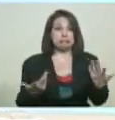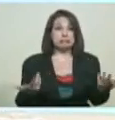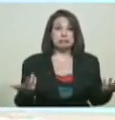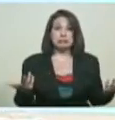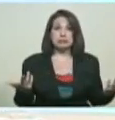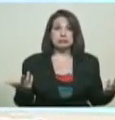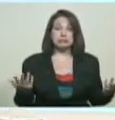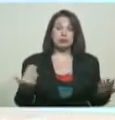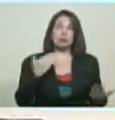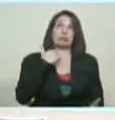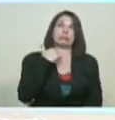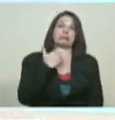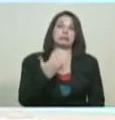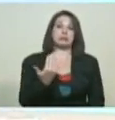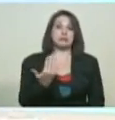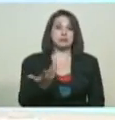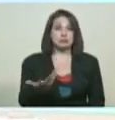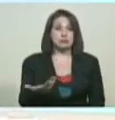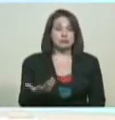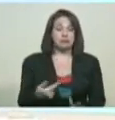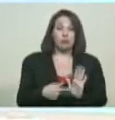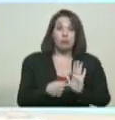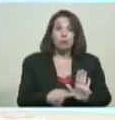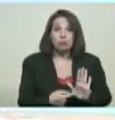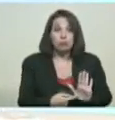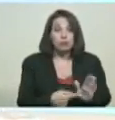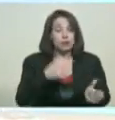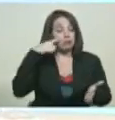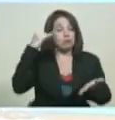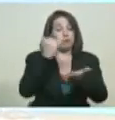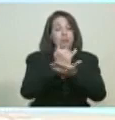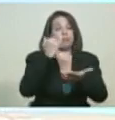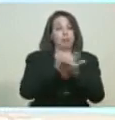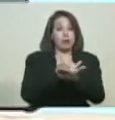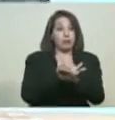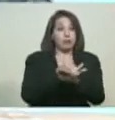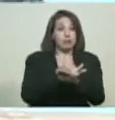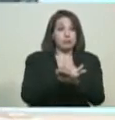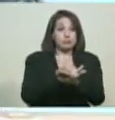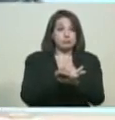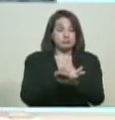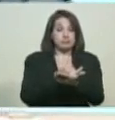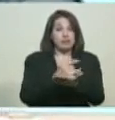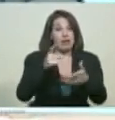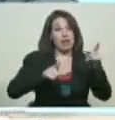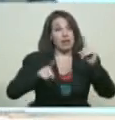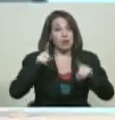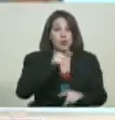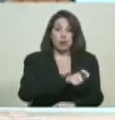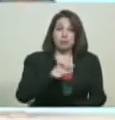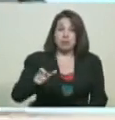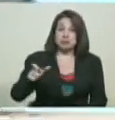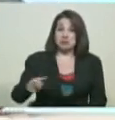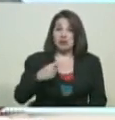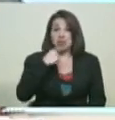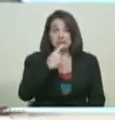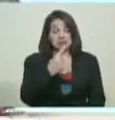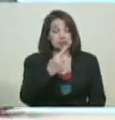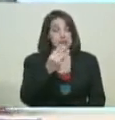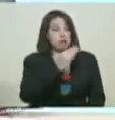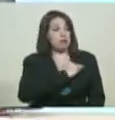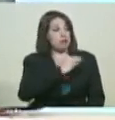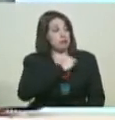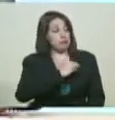nos ha presentado grandes pruebas hay quienes en su momento me recomendaron